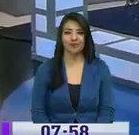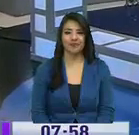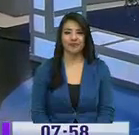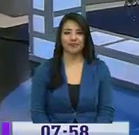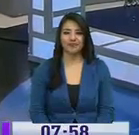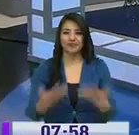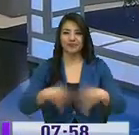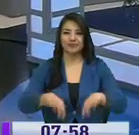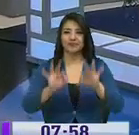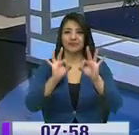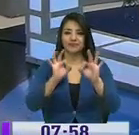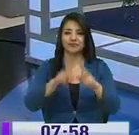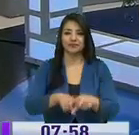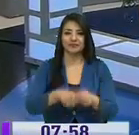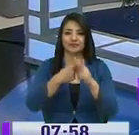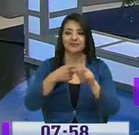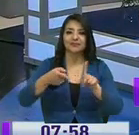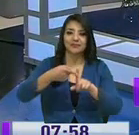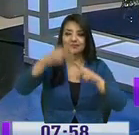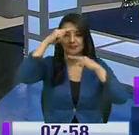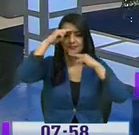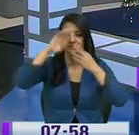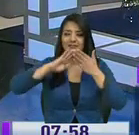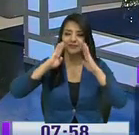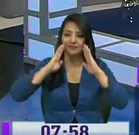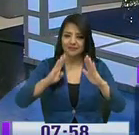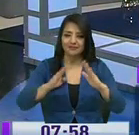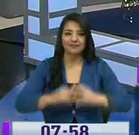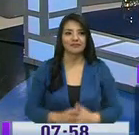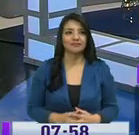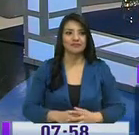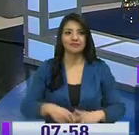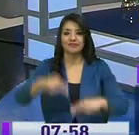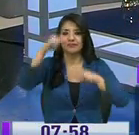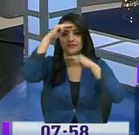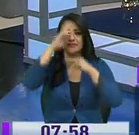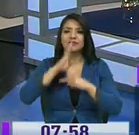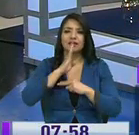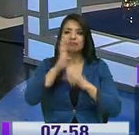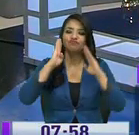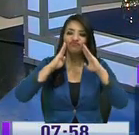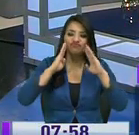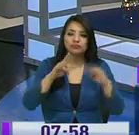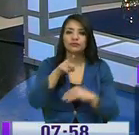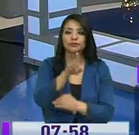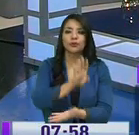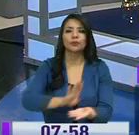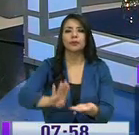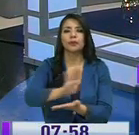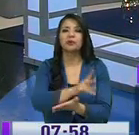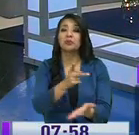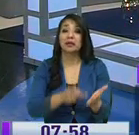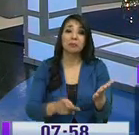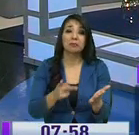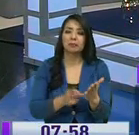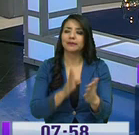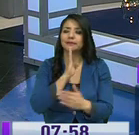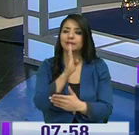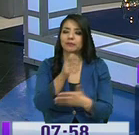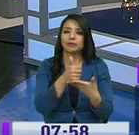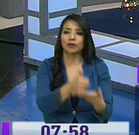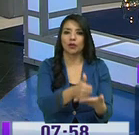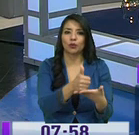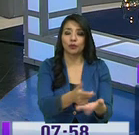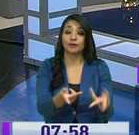Y llegó el momento de iniciar con este, el primer noticiero de la comunidad. Este noticiero que se preocupa por todo lo que ocurre ahí en su barrio y que es el nexo,